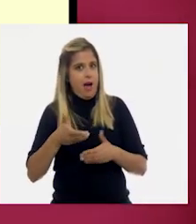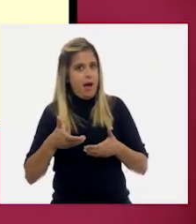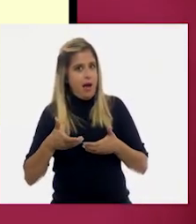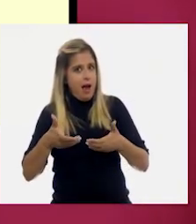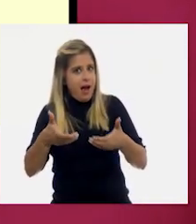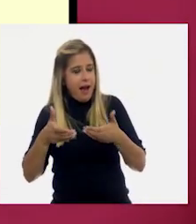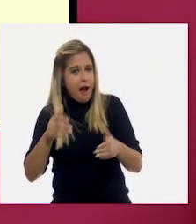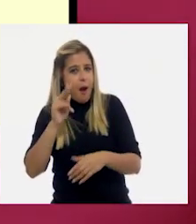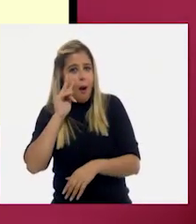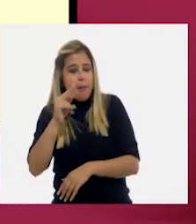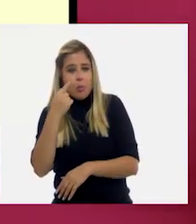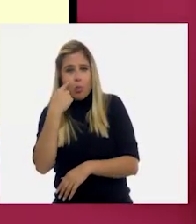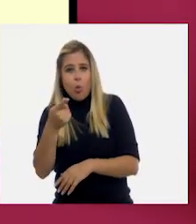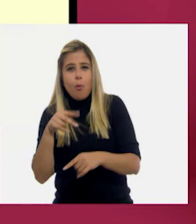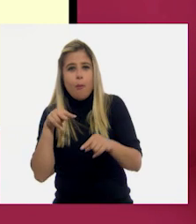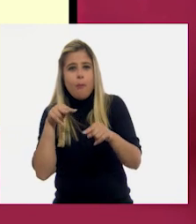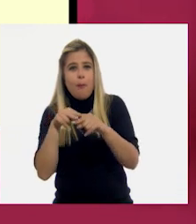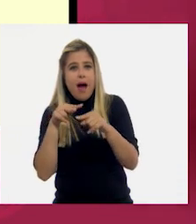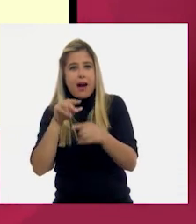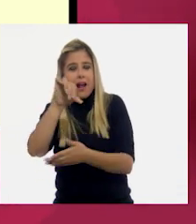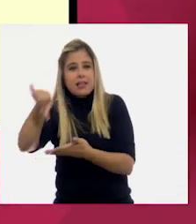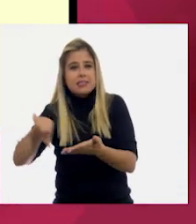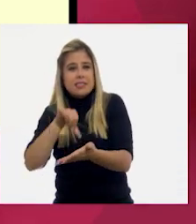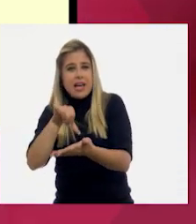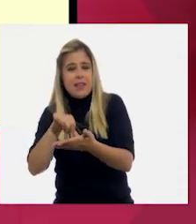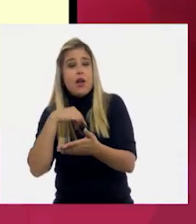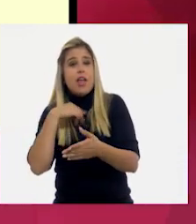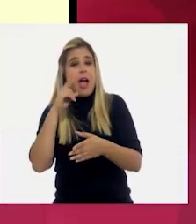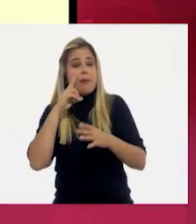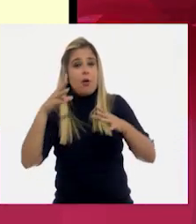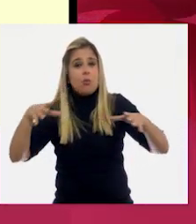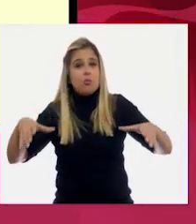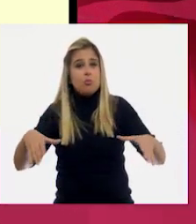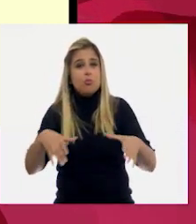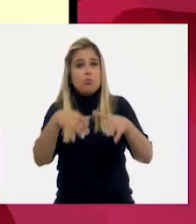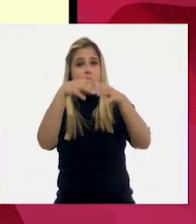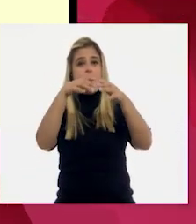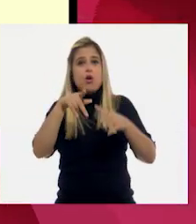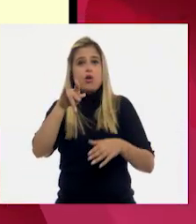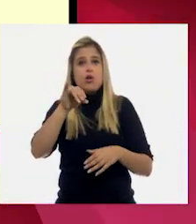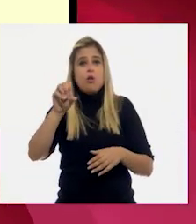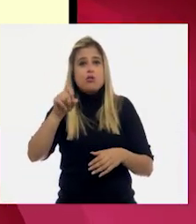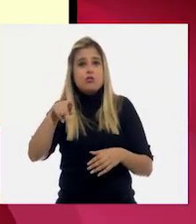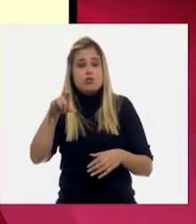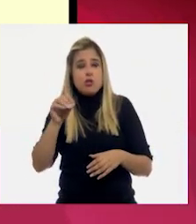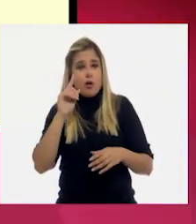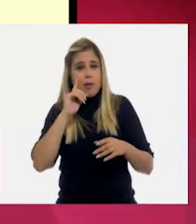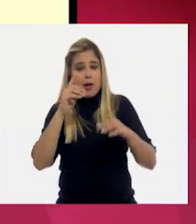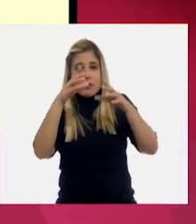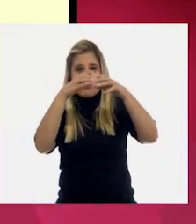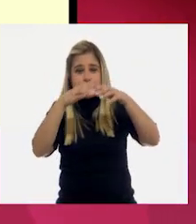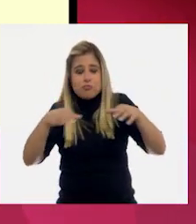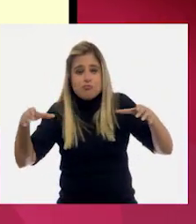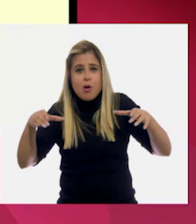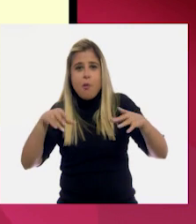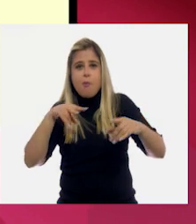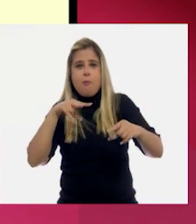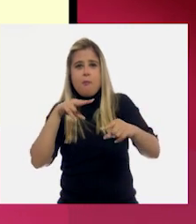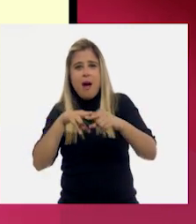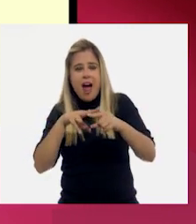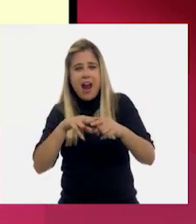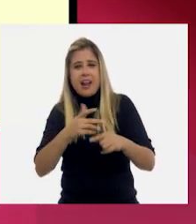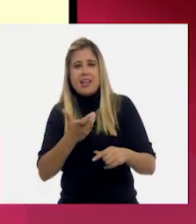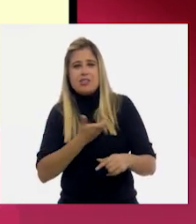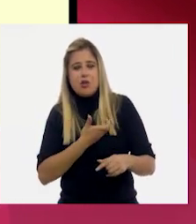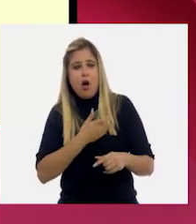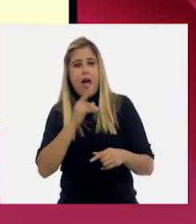viendo un parque en el centro y también veo un kiosco. ¿Eso es un kiosco, maestra? Así es. Un kiosco en el parque y